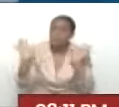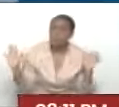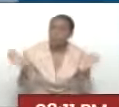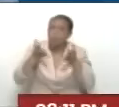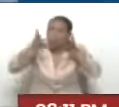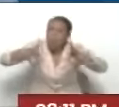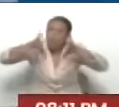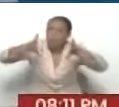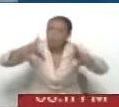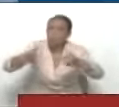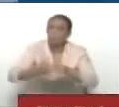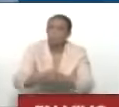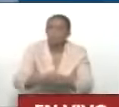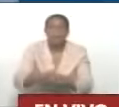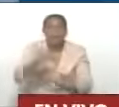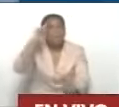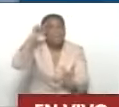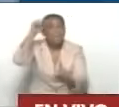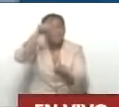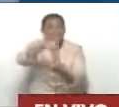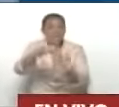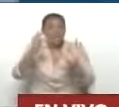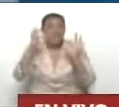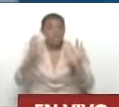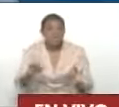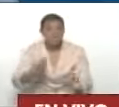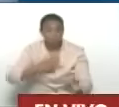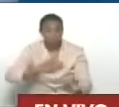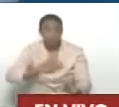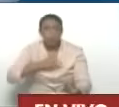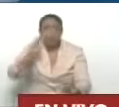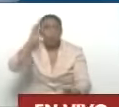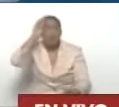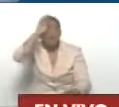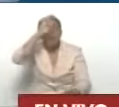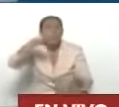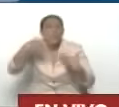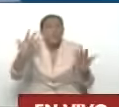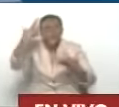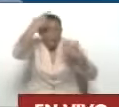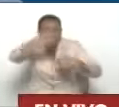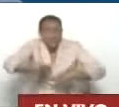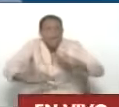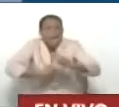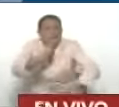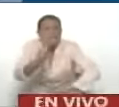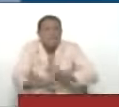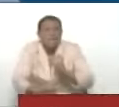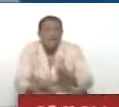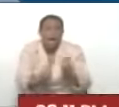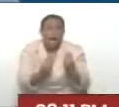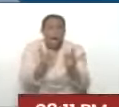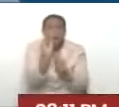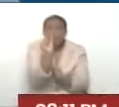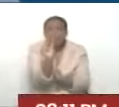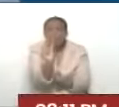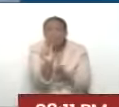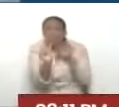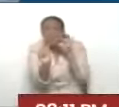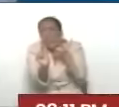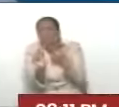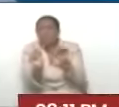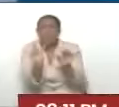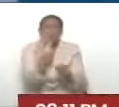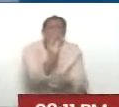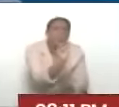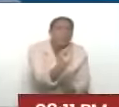juventud. Pónganse metas grandes, muchachos. No se pongan metas mínimas o el